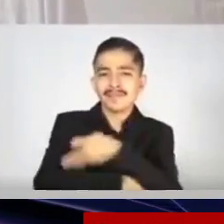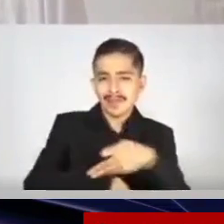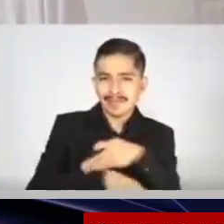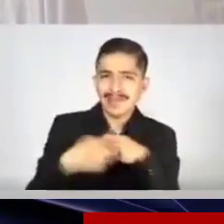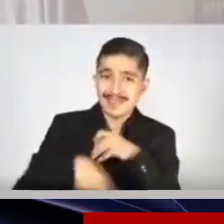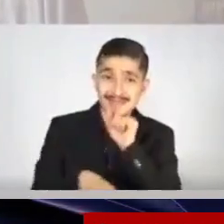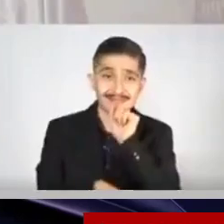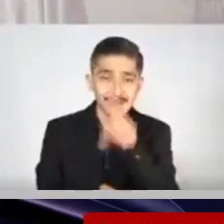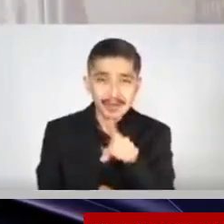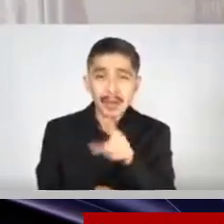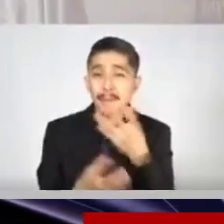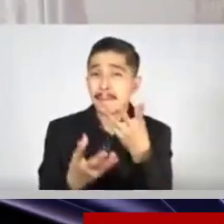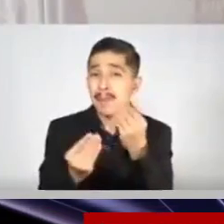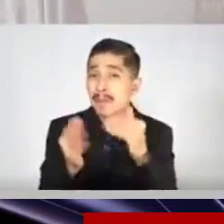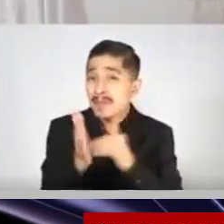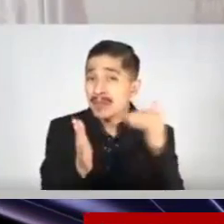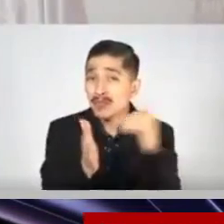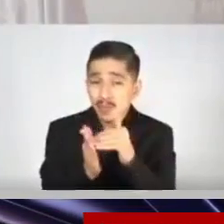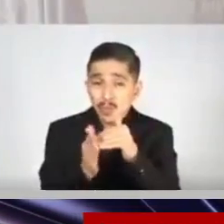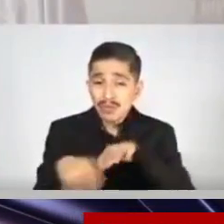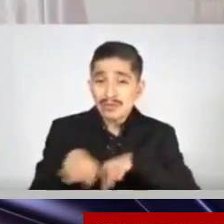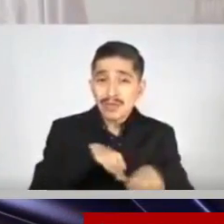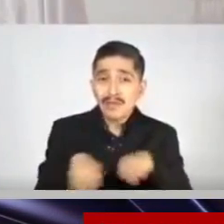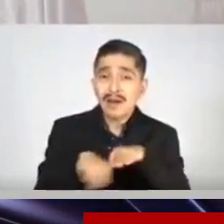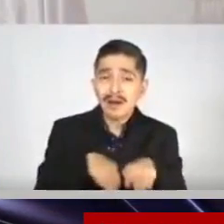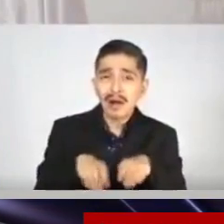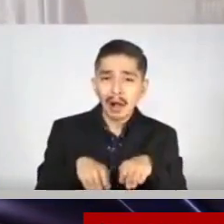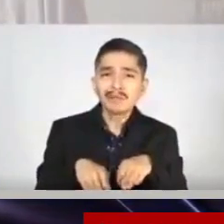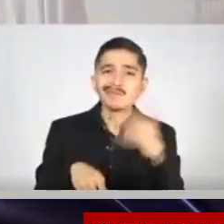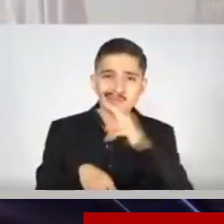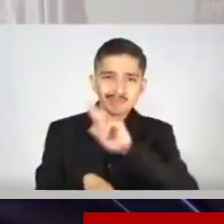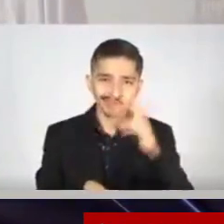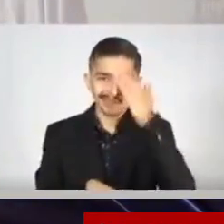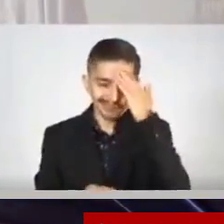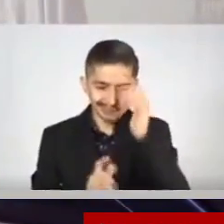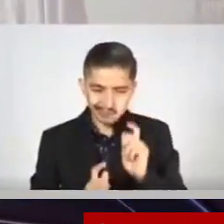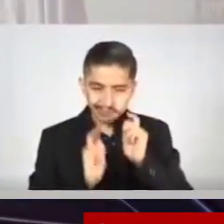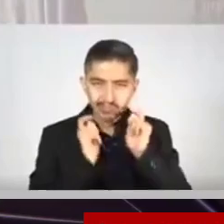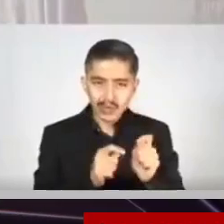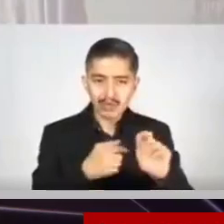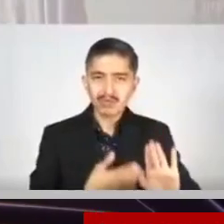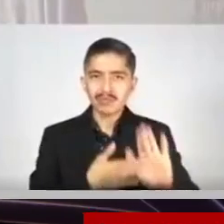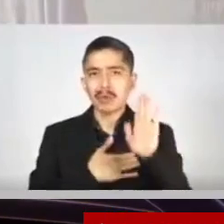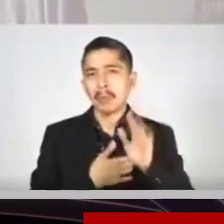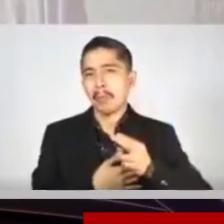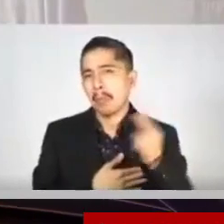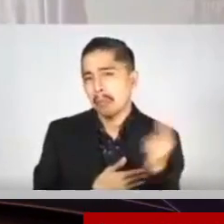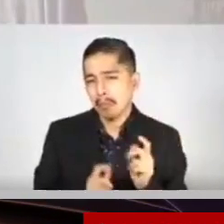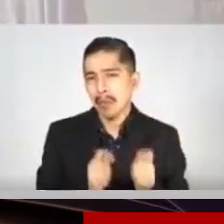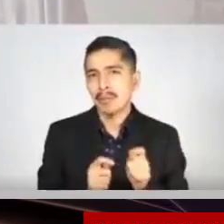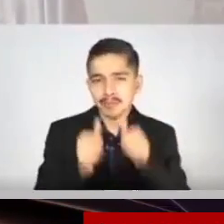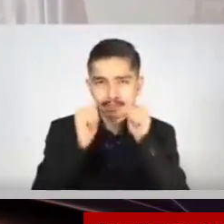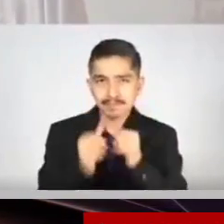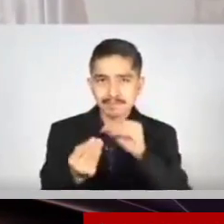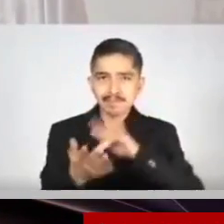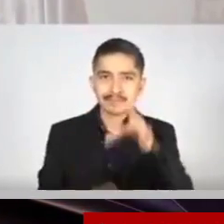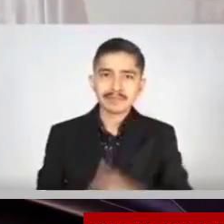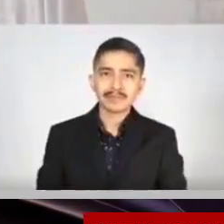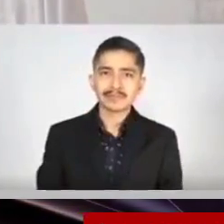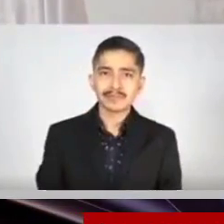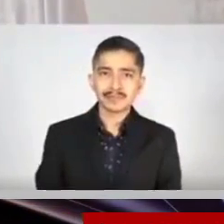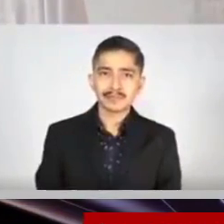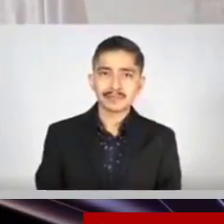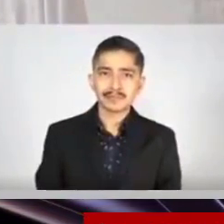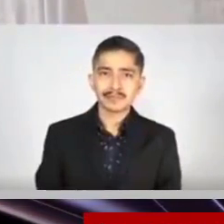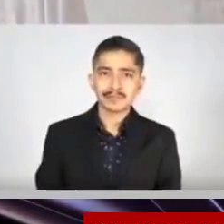familias y de los millones de trabajadores que merecen ser reconocidos y nacionalizados por su atención muchísimas